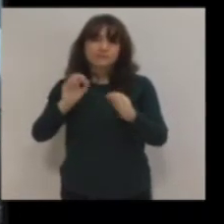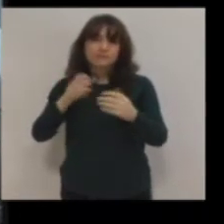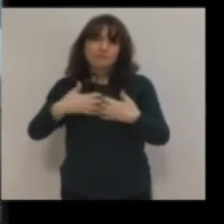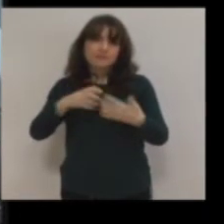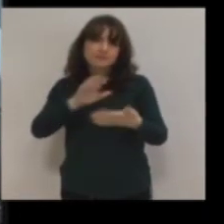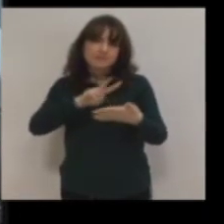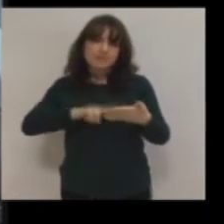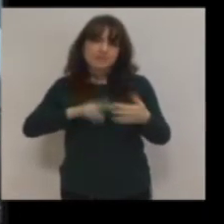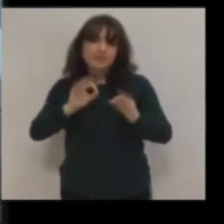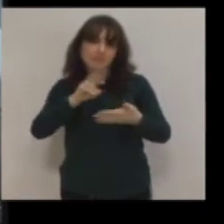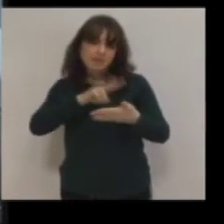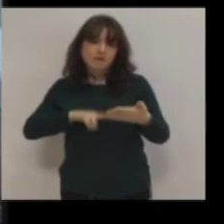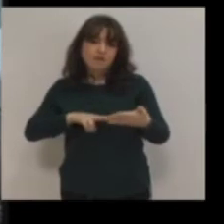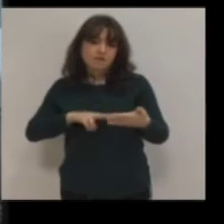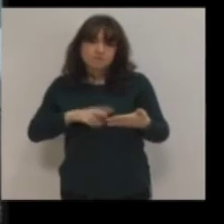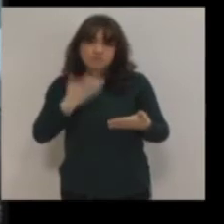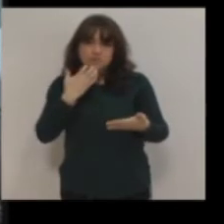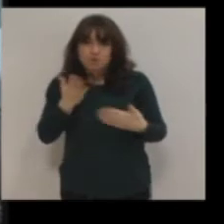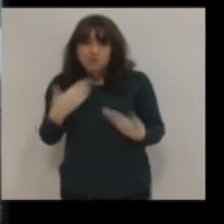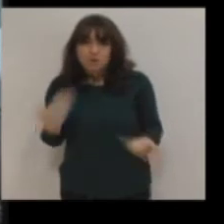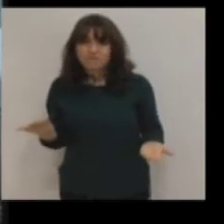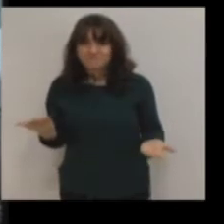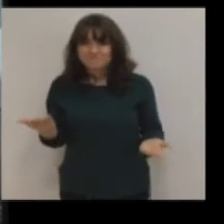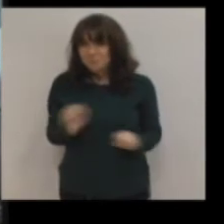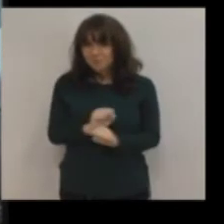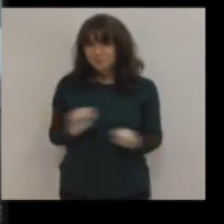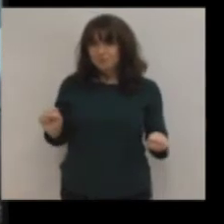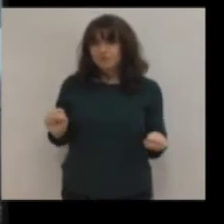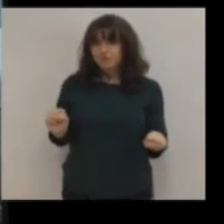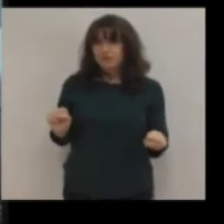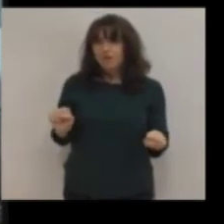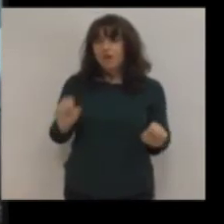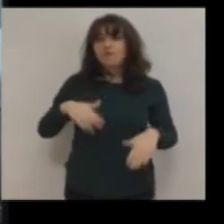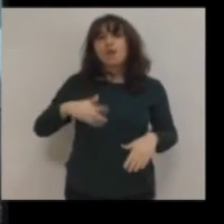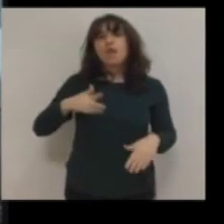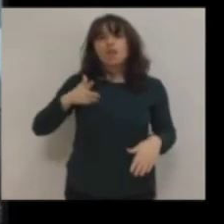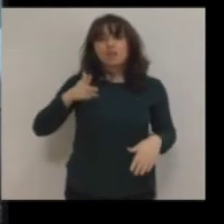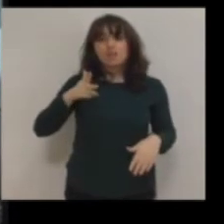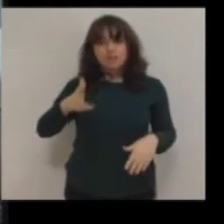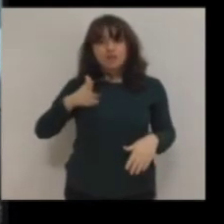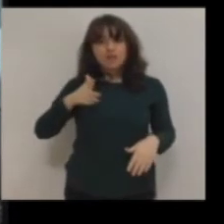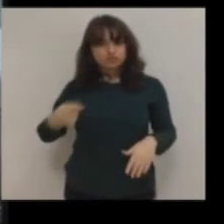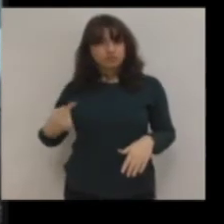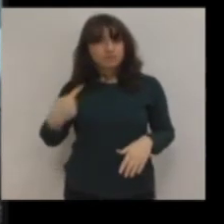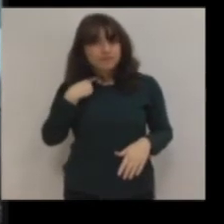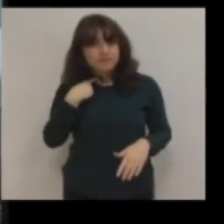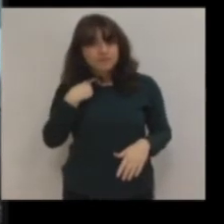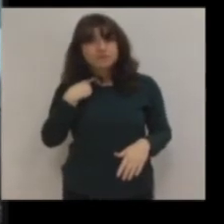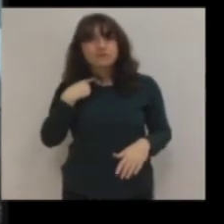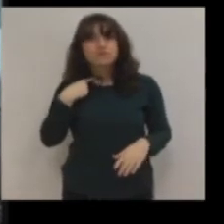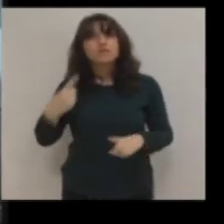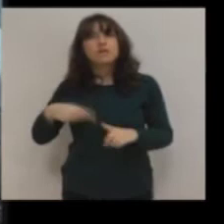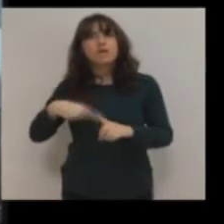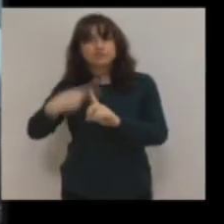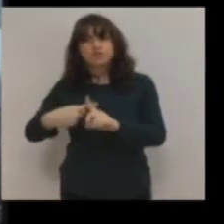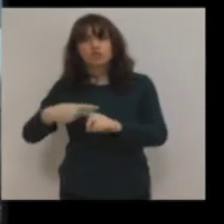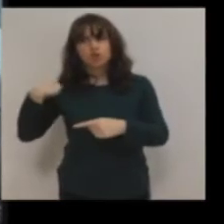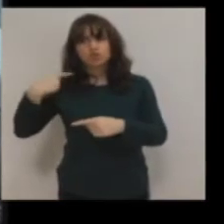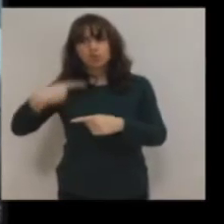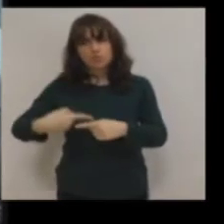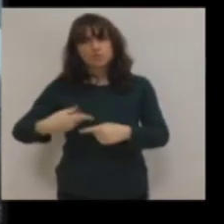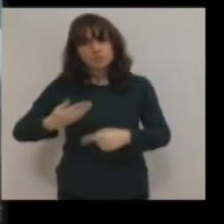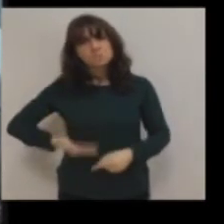formato accesible, exactamente igual. No solo puedes perder el derecho al ejercicio de tu derecho, sino que puede tener consecuencias, pero